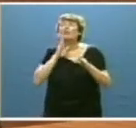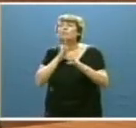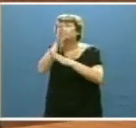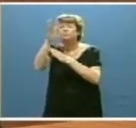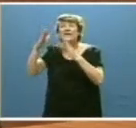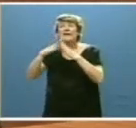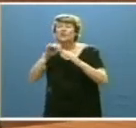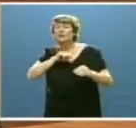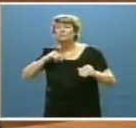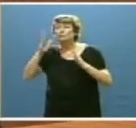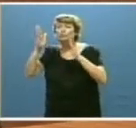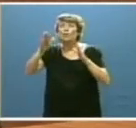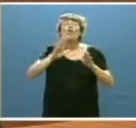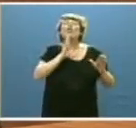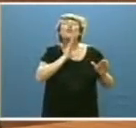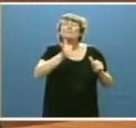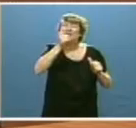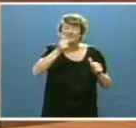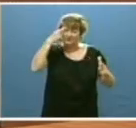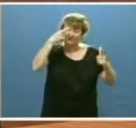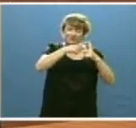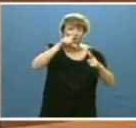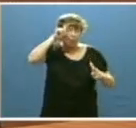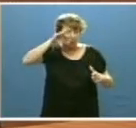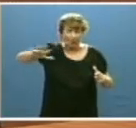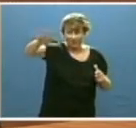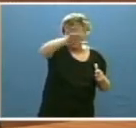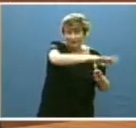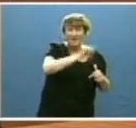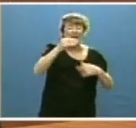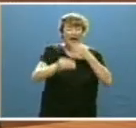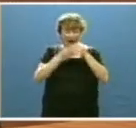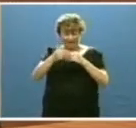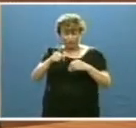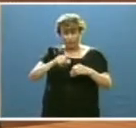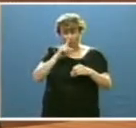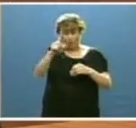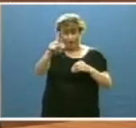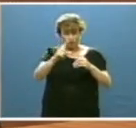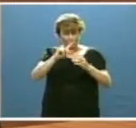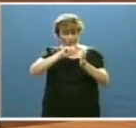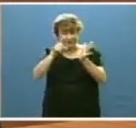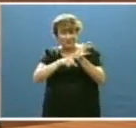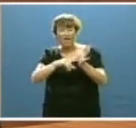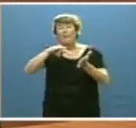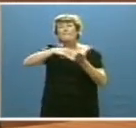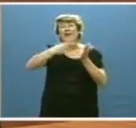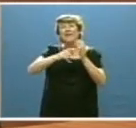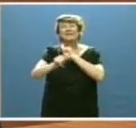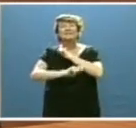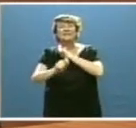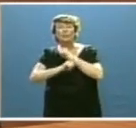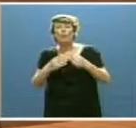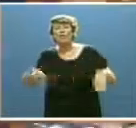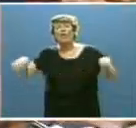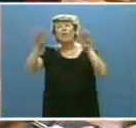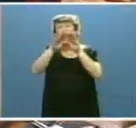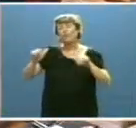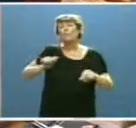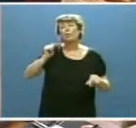sobre todo en el medio rural y elaboraremos en el primer año de la legislatura el plan estratégico de igualdad de